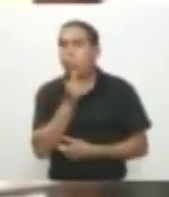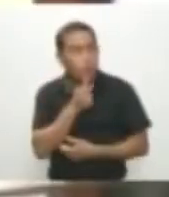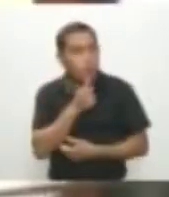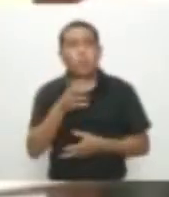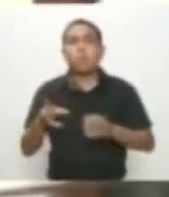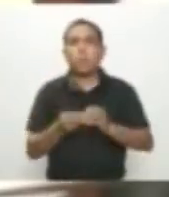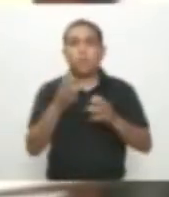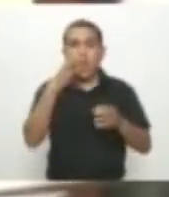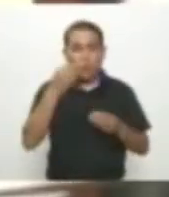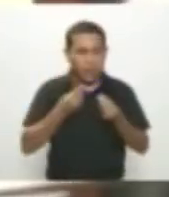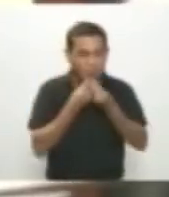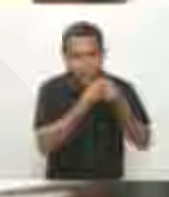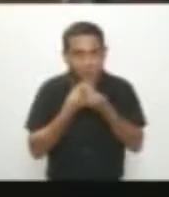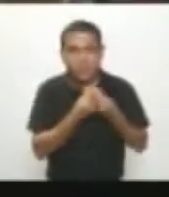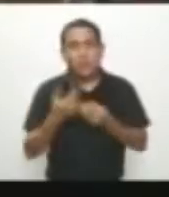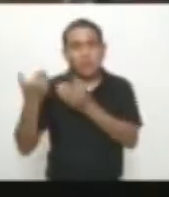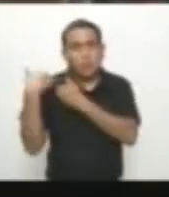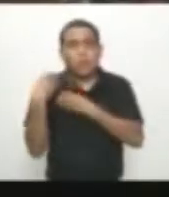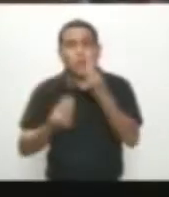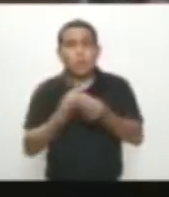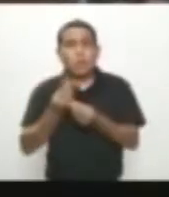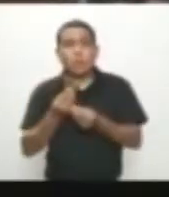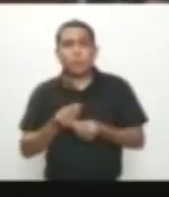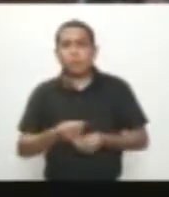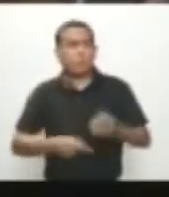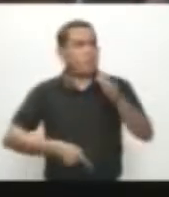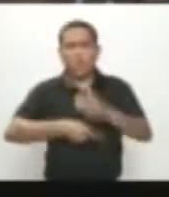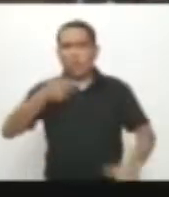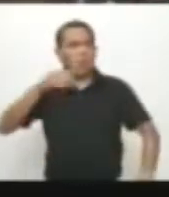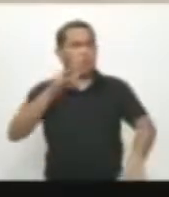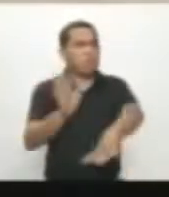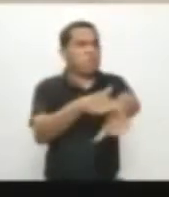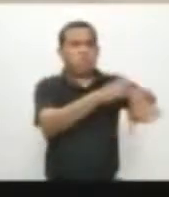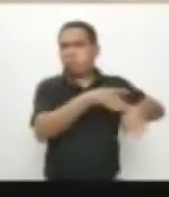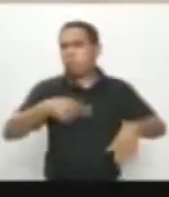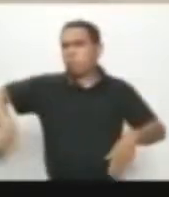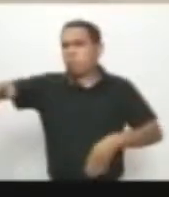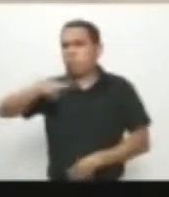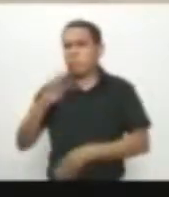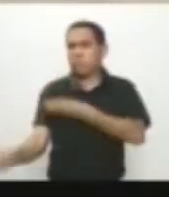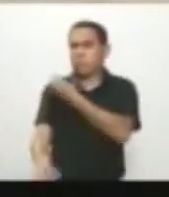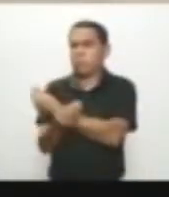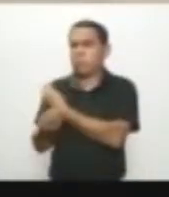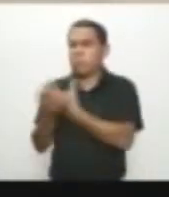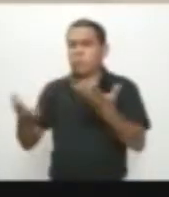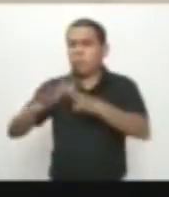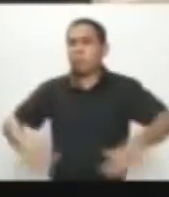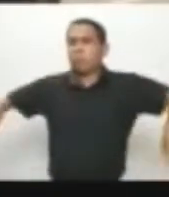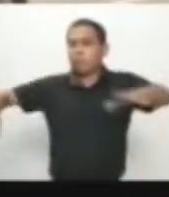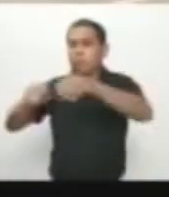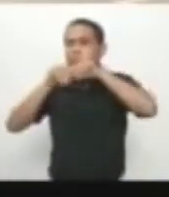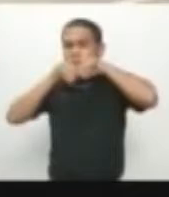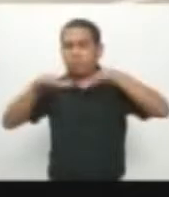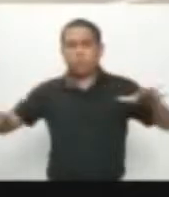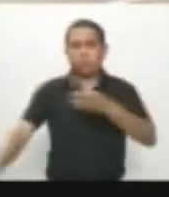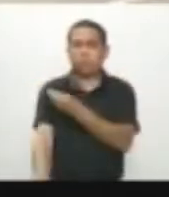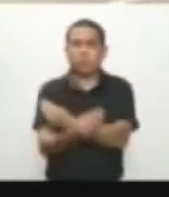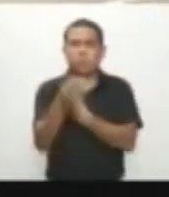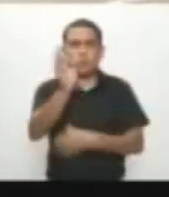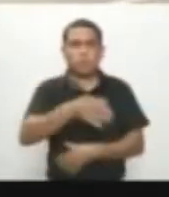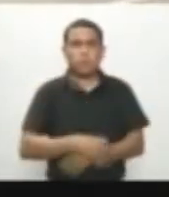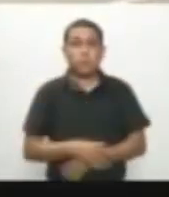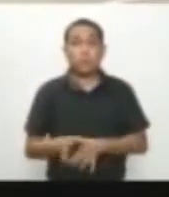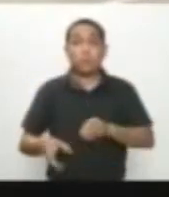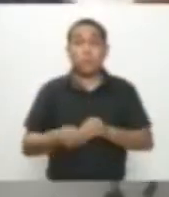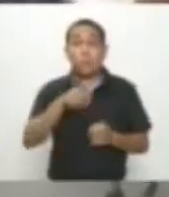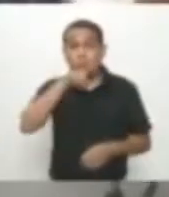esa ciudad, Jaime Andrés Beltrán, denunció una mafia tras el negocio de la privatización del espacio público. En Bucaramanga sucedió lo